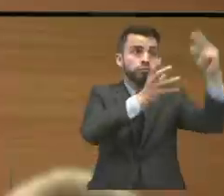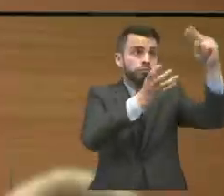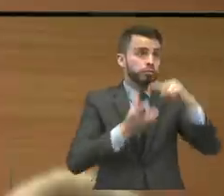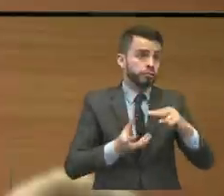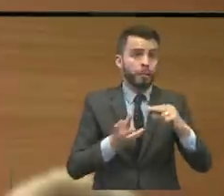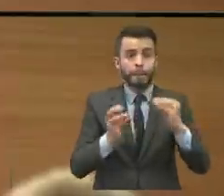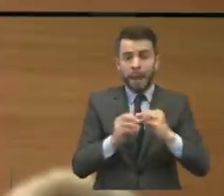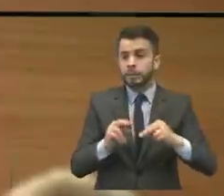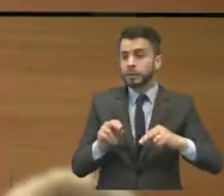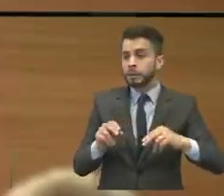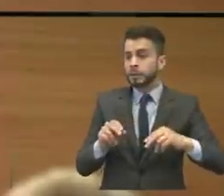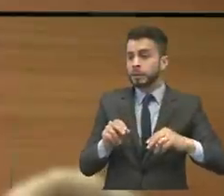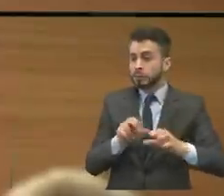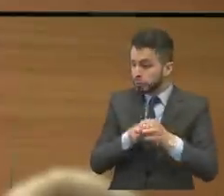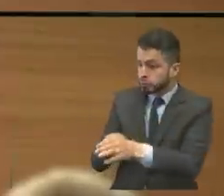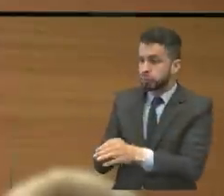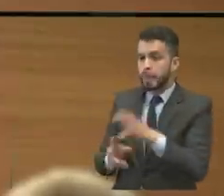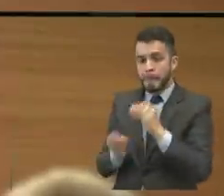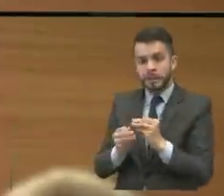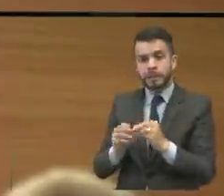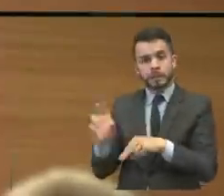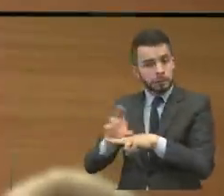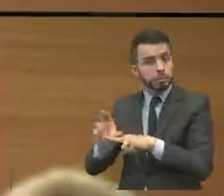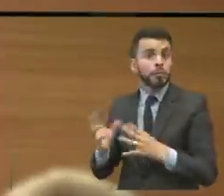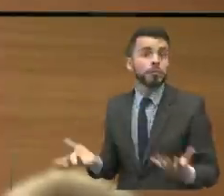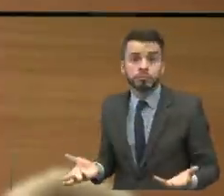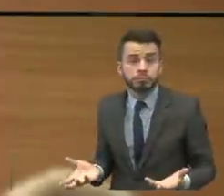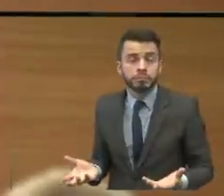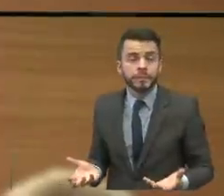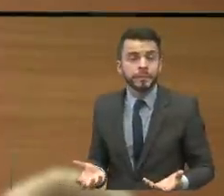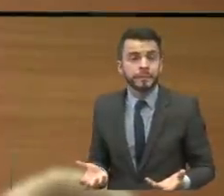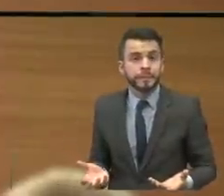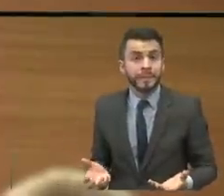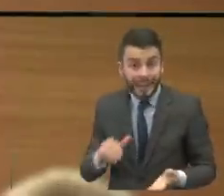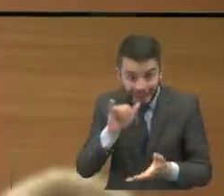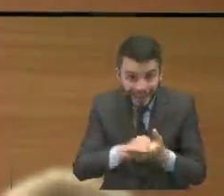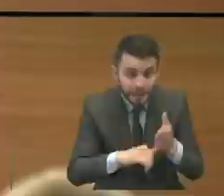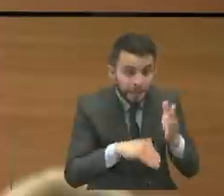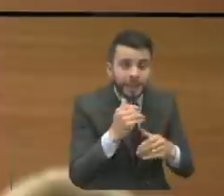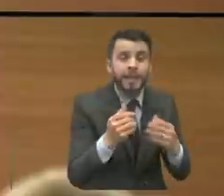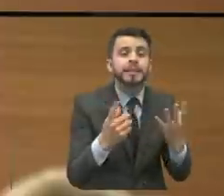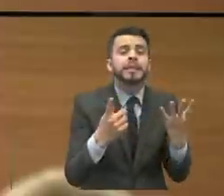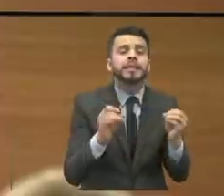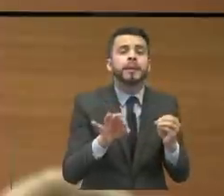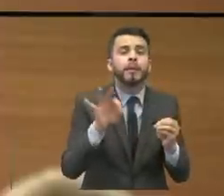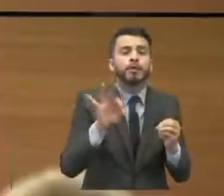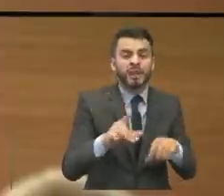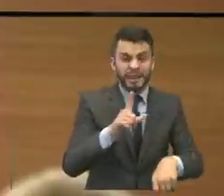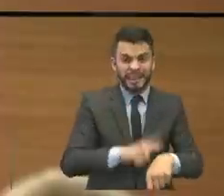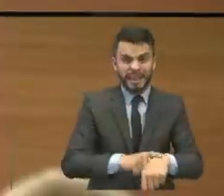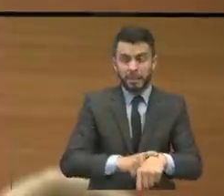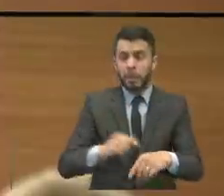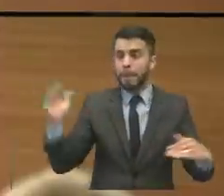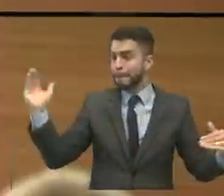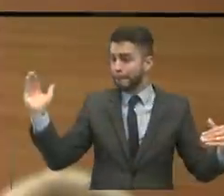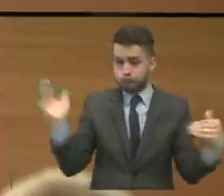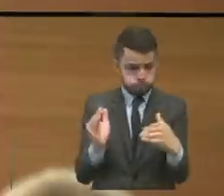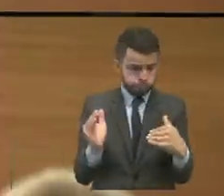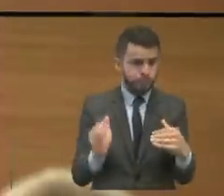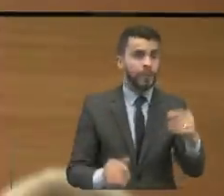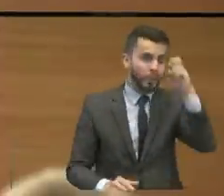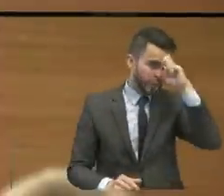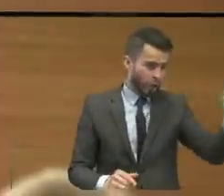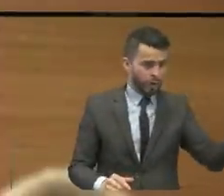Y a partir de ahí, les va a reducir en un 60% el tiempo que se demoran del norte al